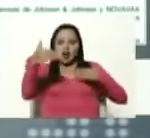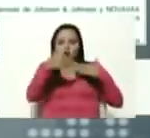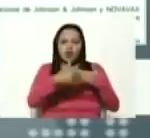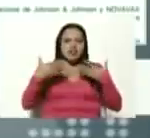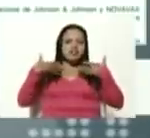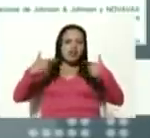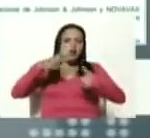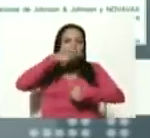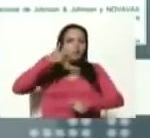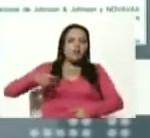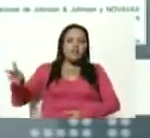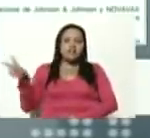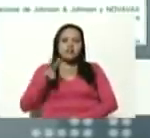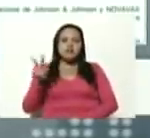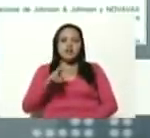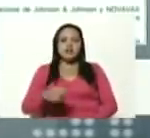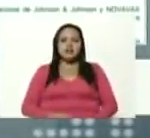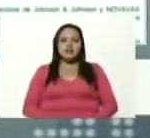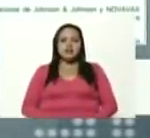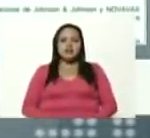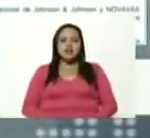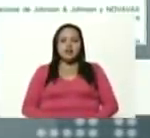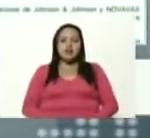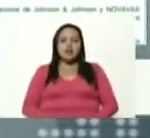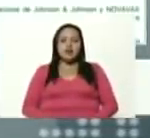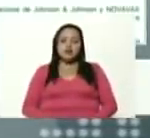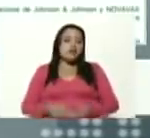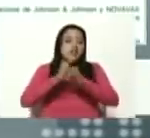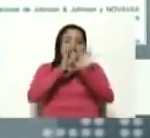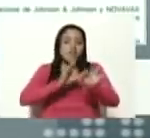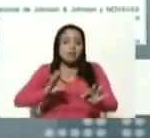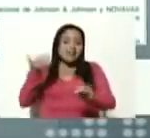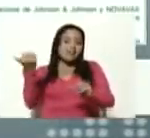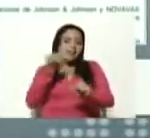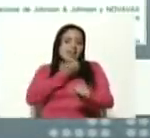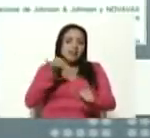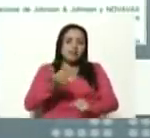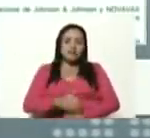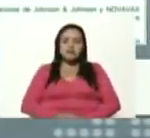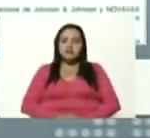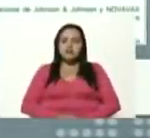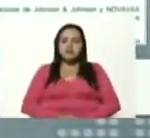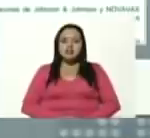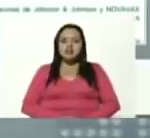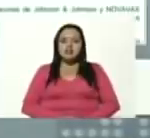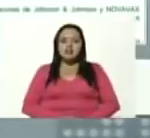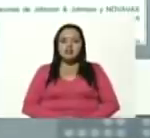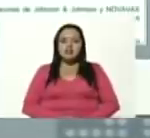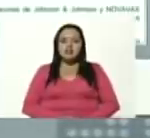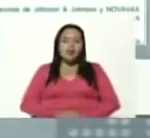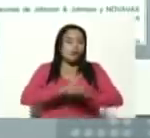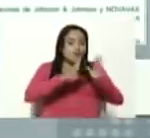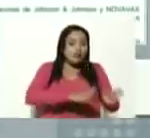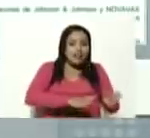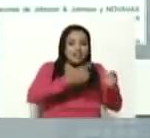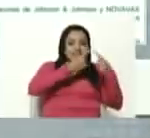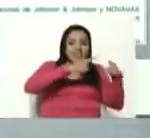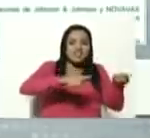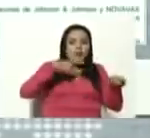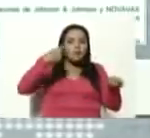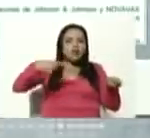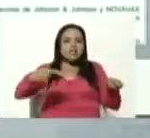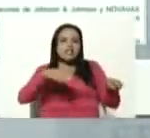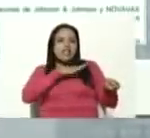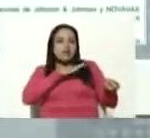salud del pueblo de Venezuela. Es una medida criminal, ¿vale? Una cosa es la diferencia política que tenemos, las